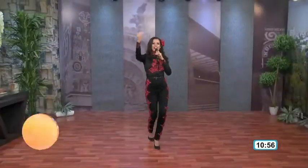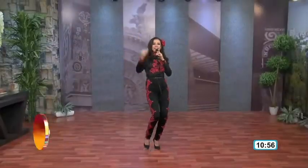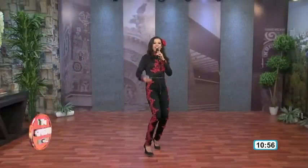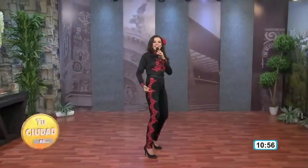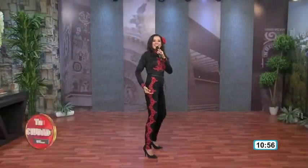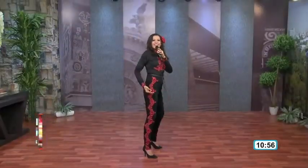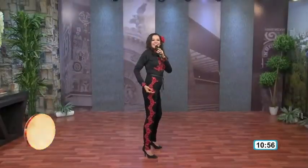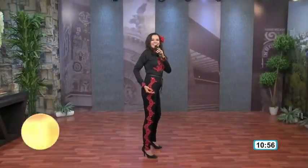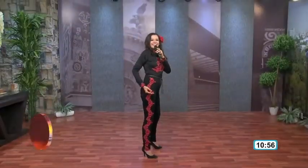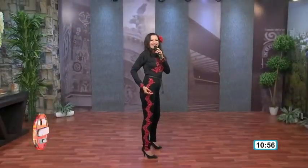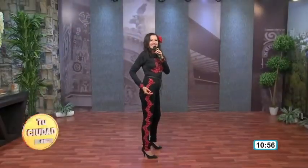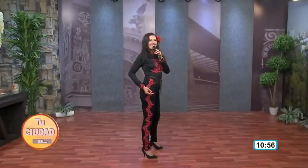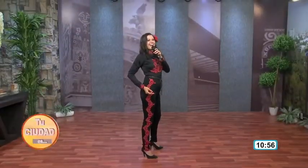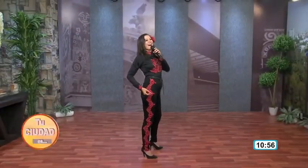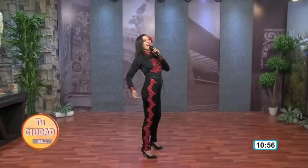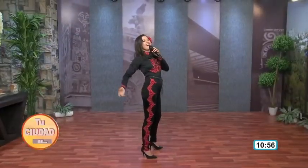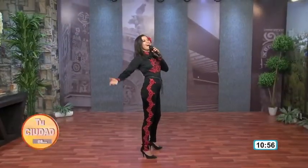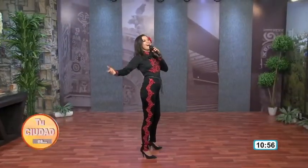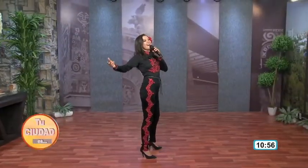¡Venga de ahí!